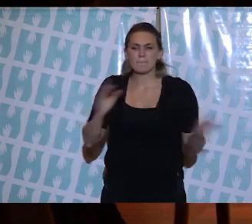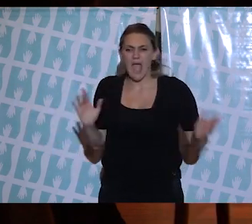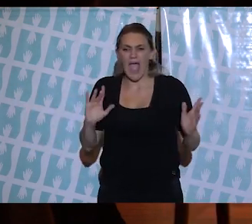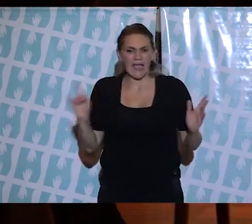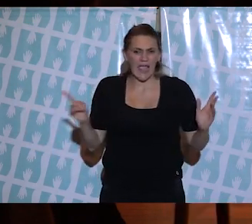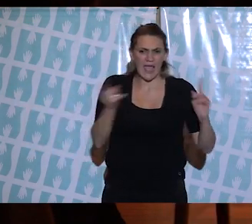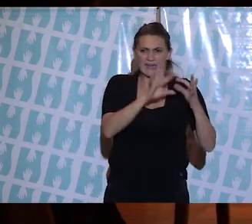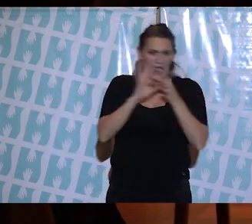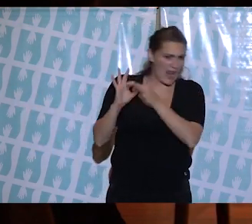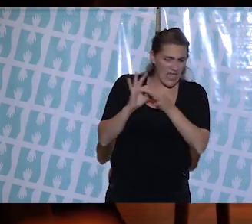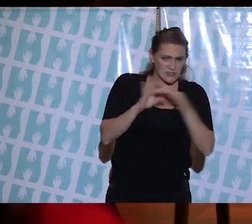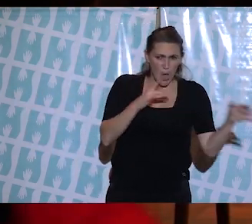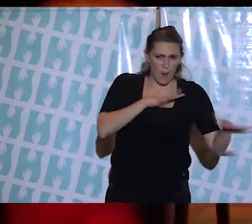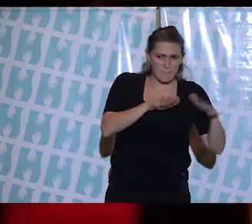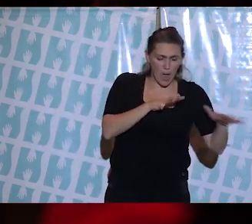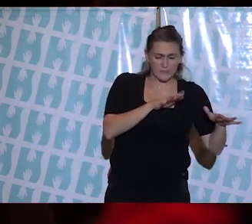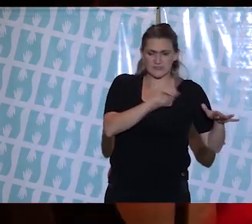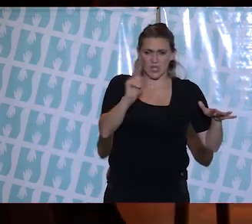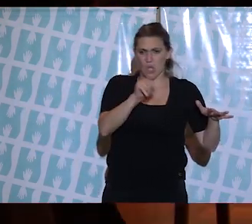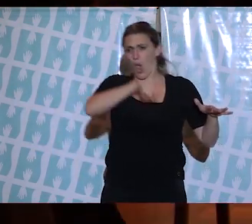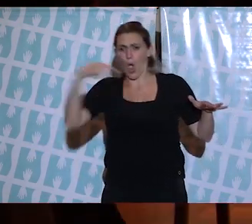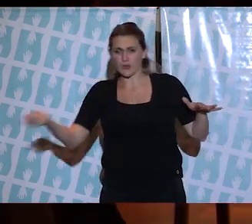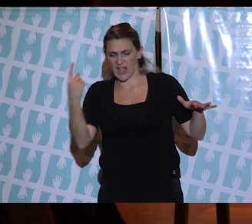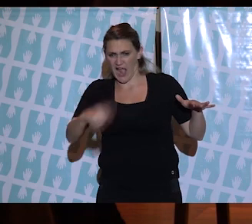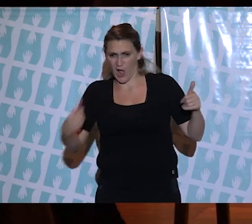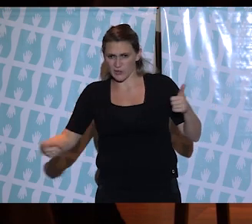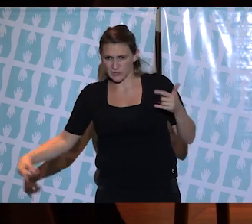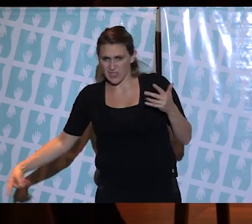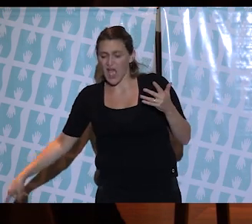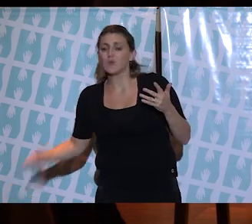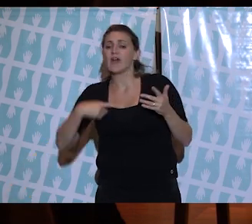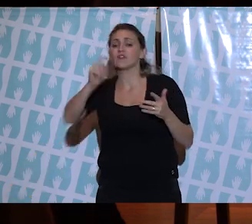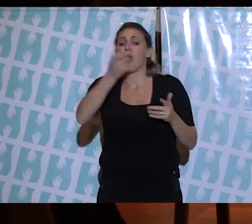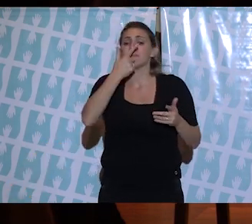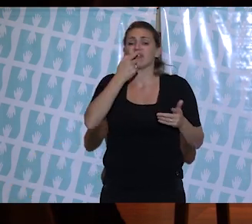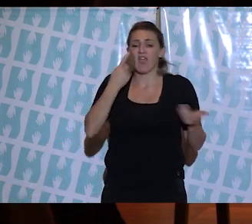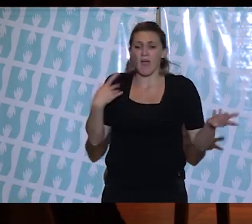podía detectar en los pacientes en el momento que decaía el efecto de la levodopa.